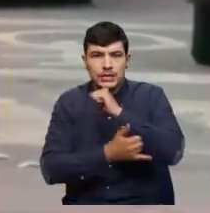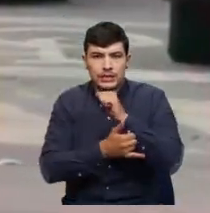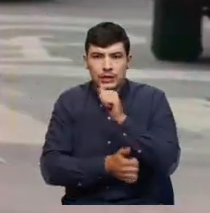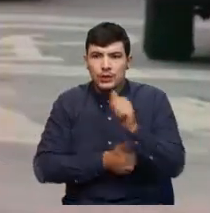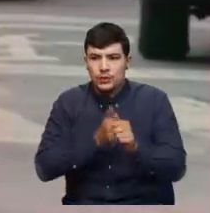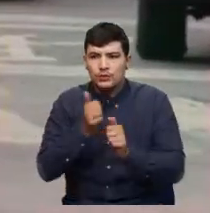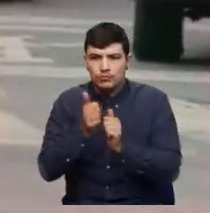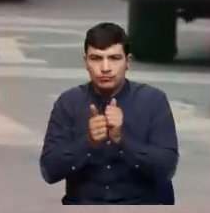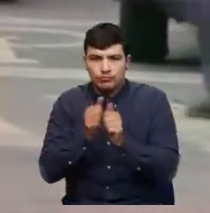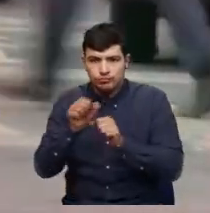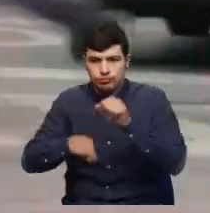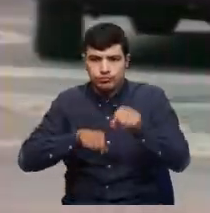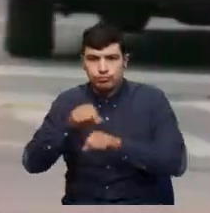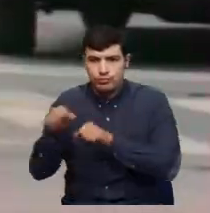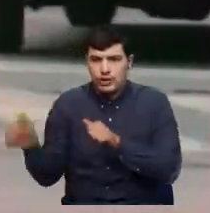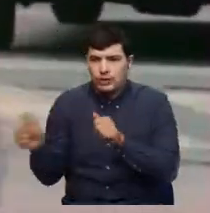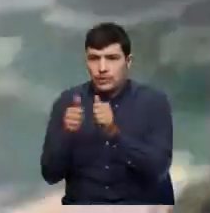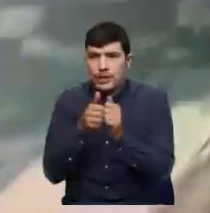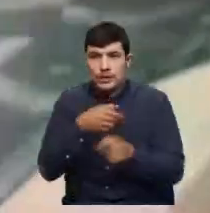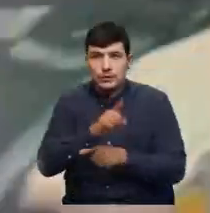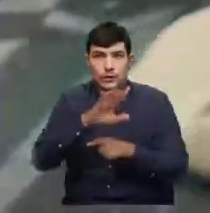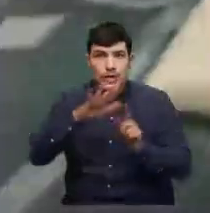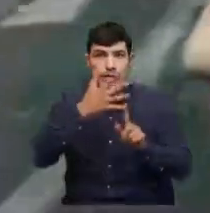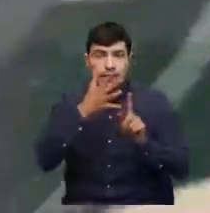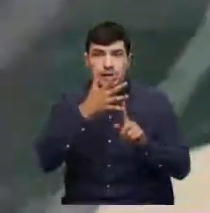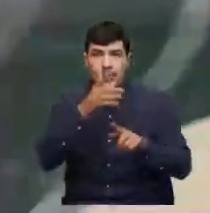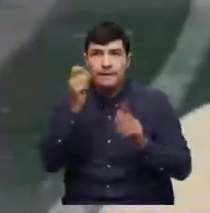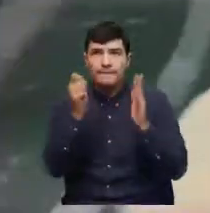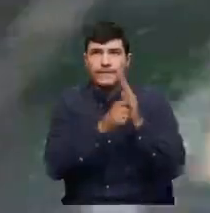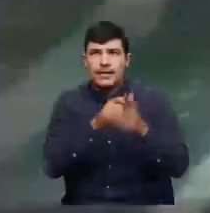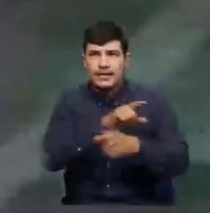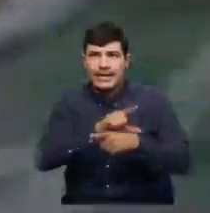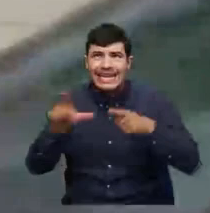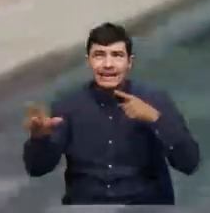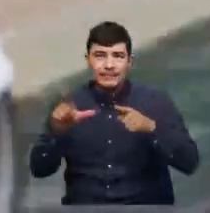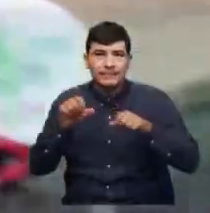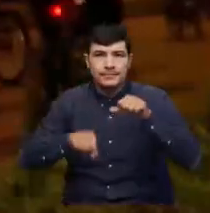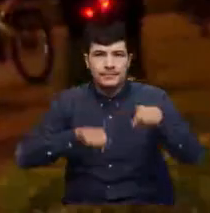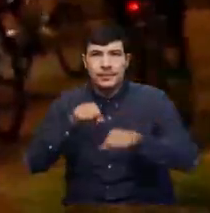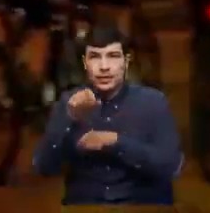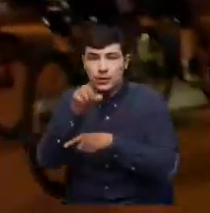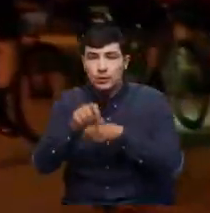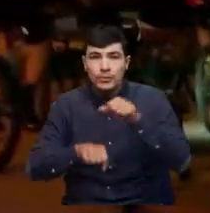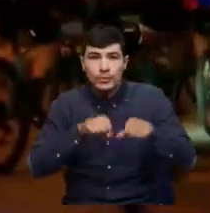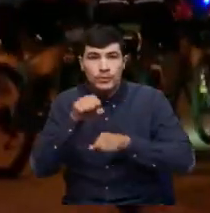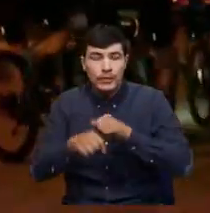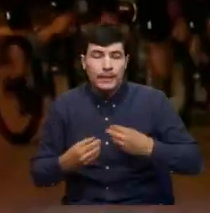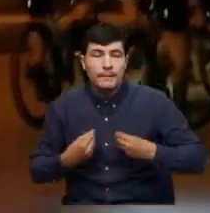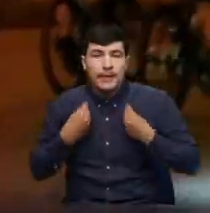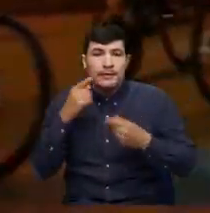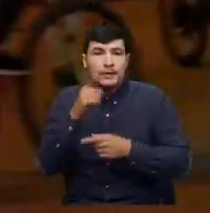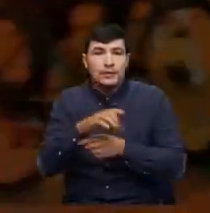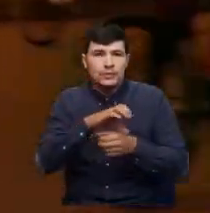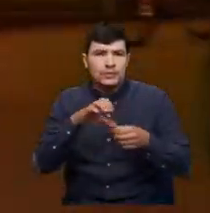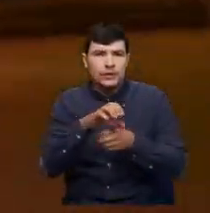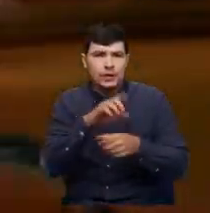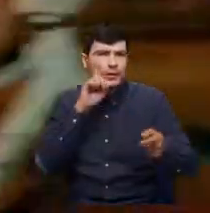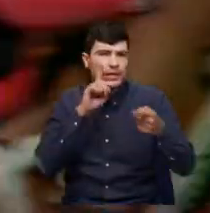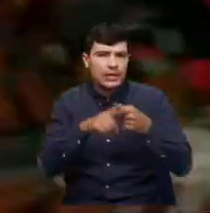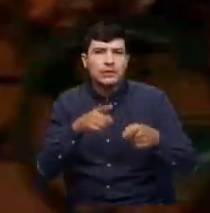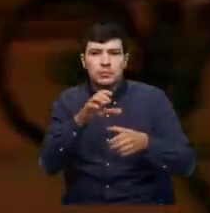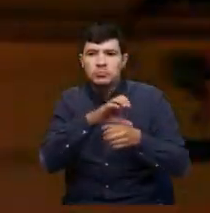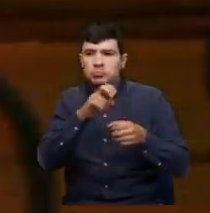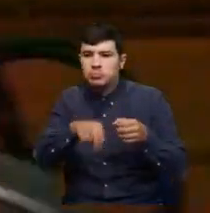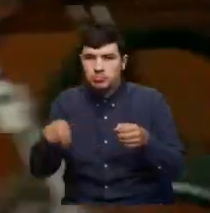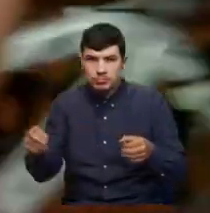a acompañar. Esta quinta versión de la Semana de la Bicicleta tiene como lema Pedalea y vive tu ciudad y tiene como propósito vincular a los ciudadanos para